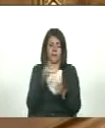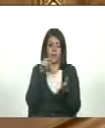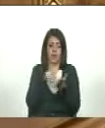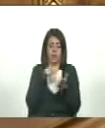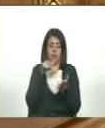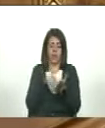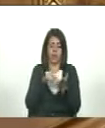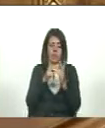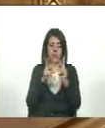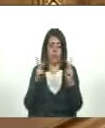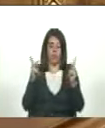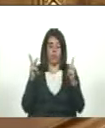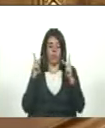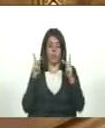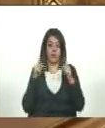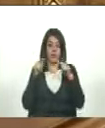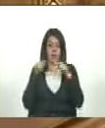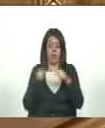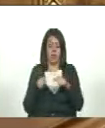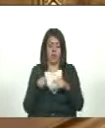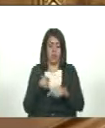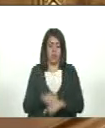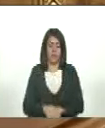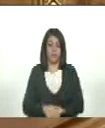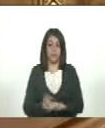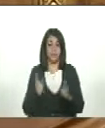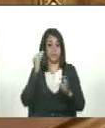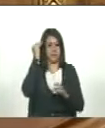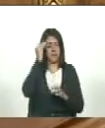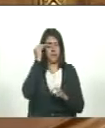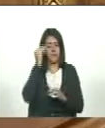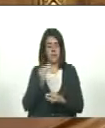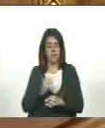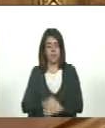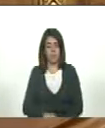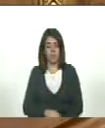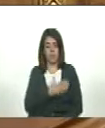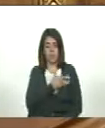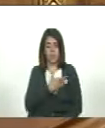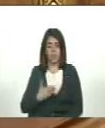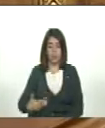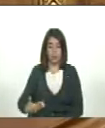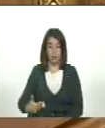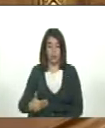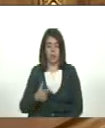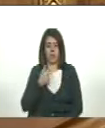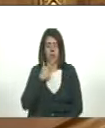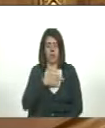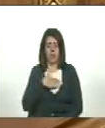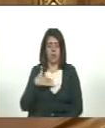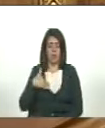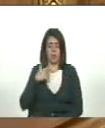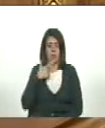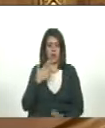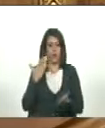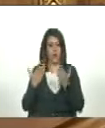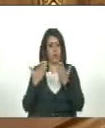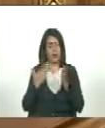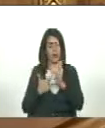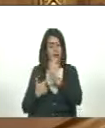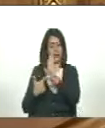deuda pública. En función de esta consideración, ciudadano presidente, queremos